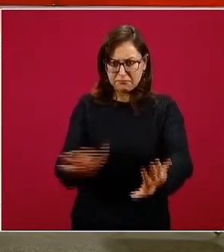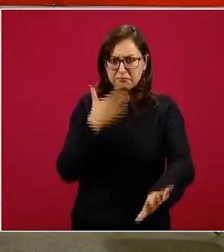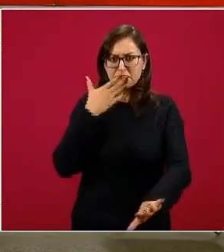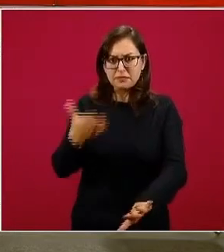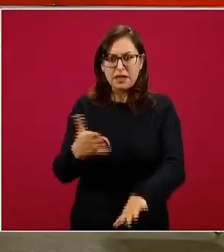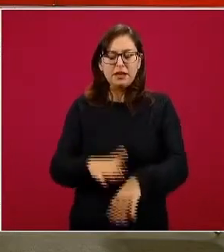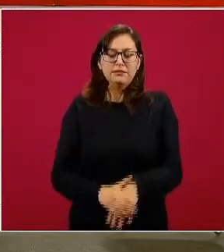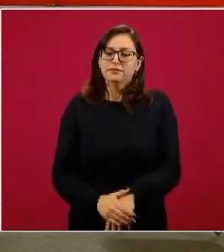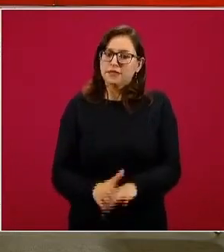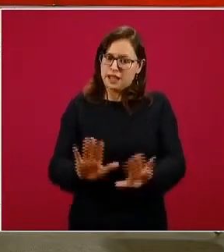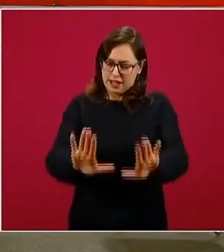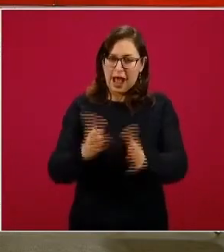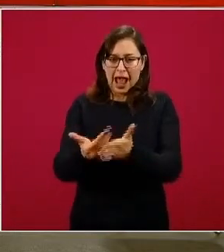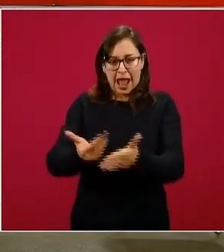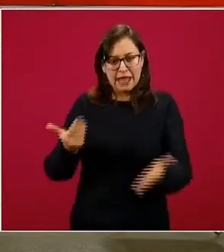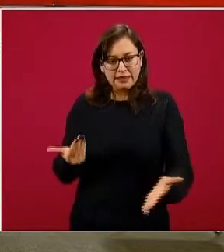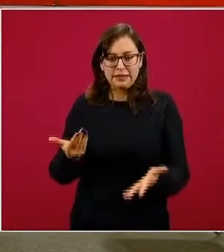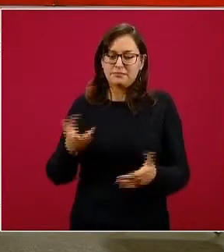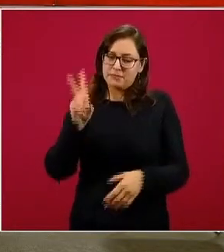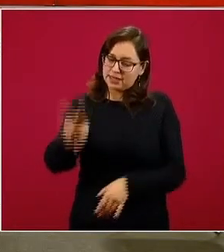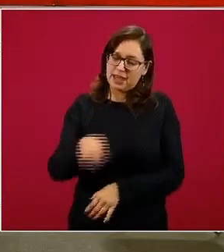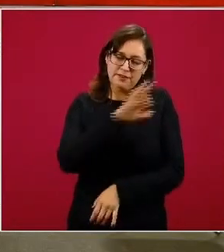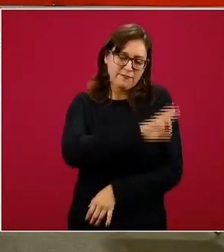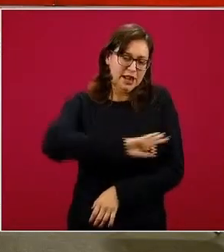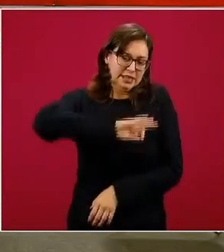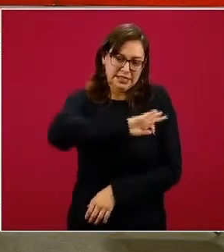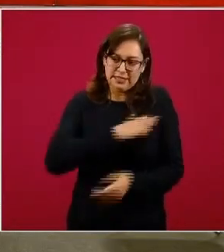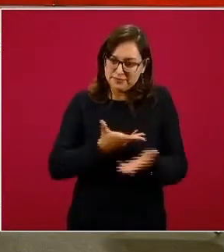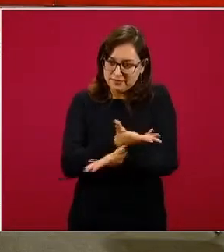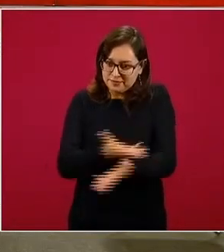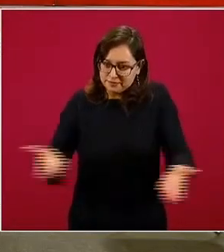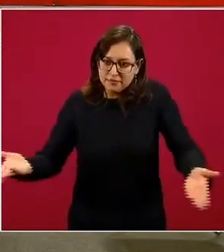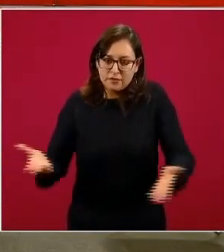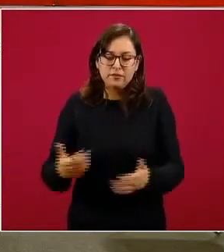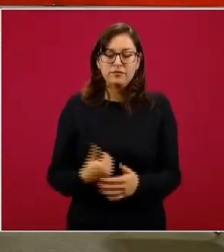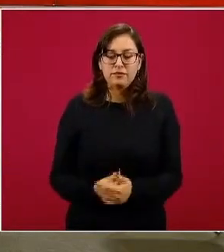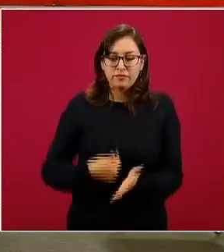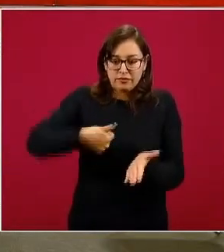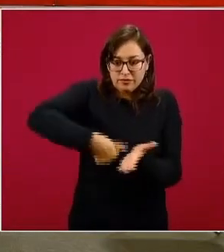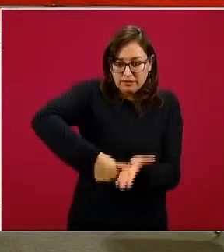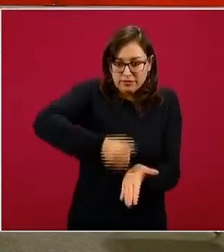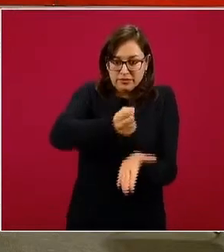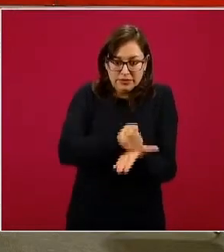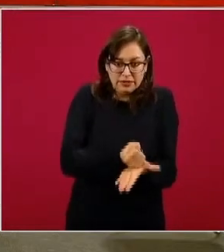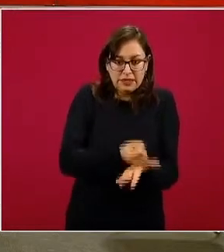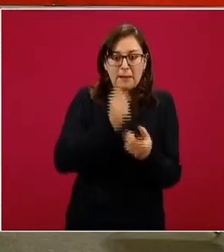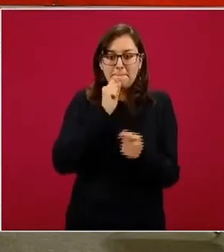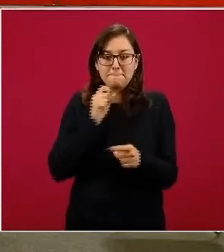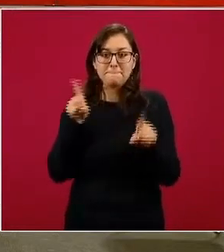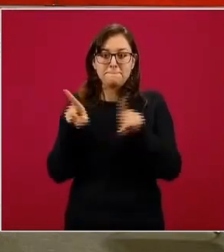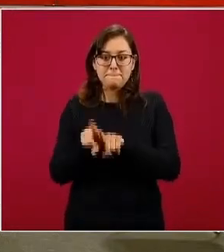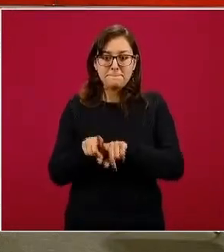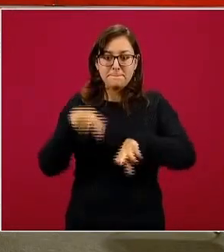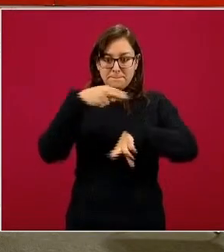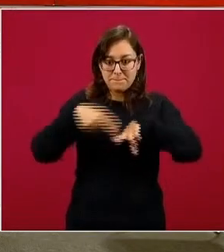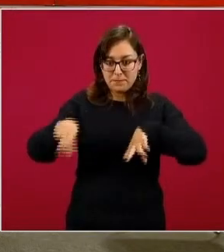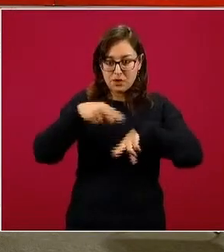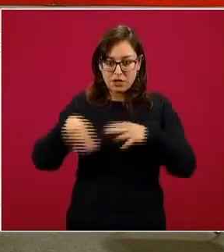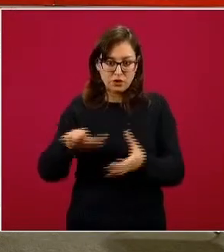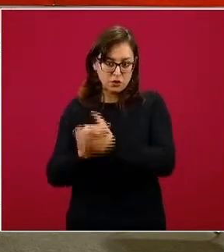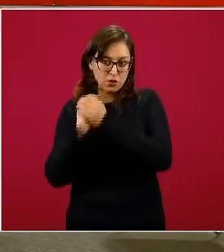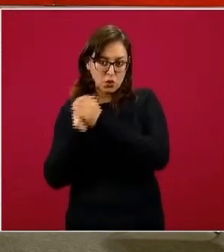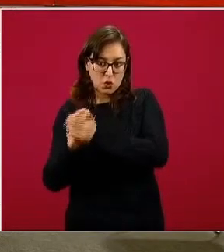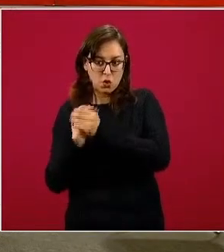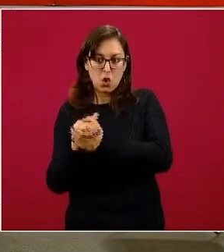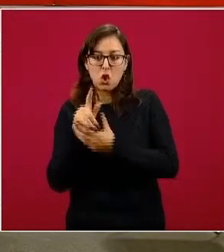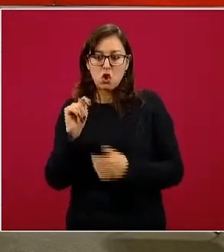subsecretario, al coordinador y a la directora de la Lotería Nacional por la cancelación del timbre y el boleto de la lotería,